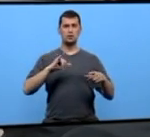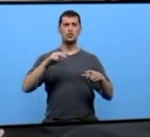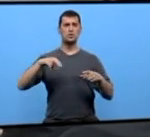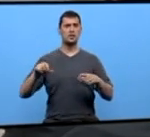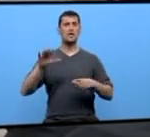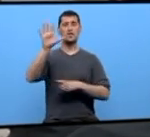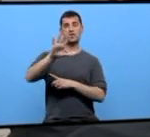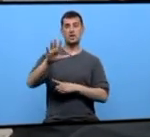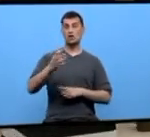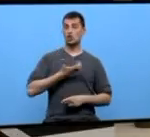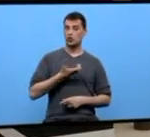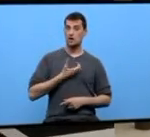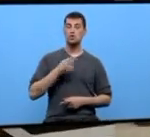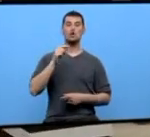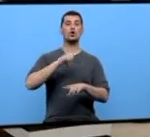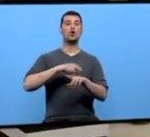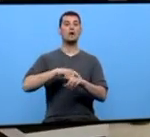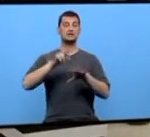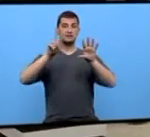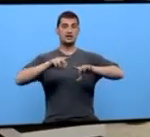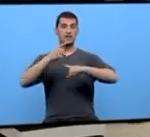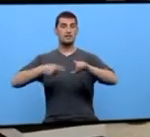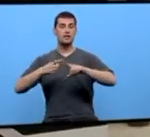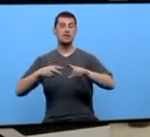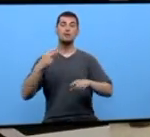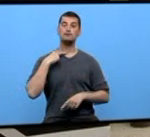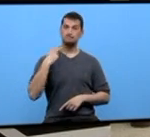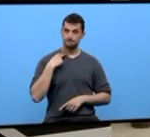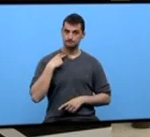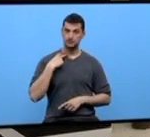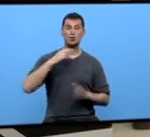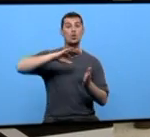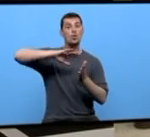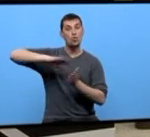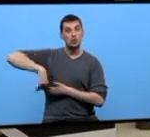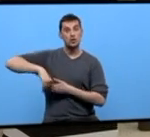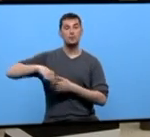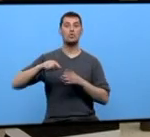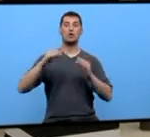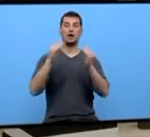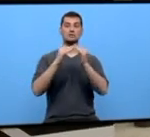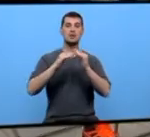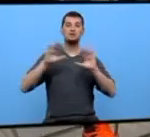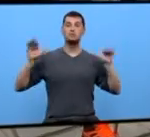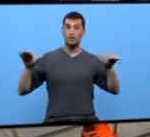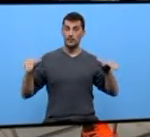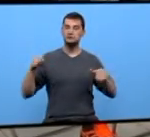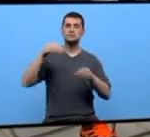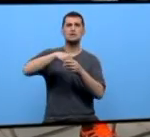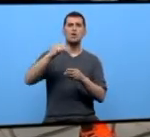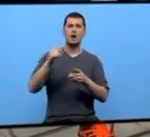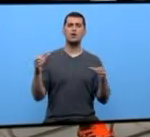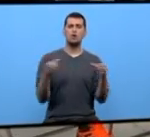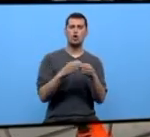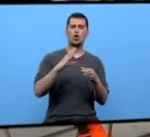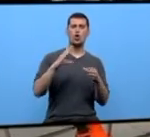Casa do Concello e ás 7:30, no balcón do Pazo de San Marcos, para rematar no balcón da Casa das Pombas. Neles intervirán o grupo